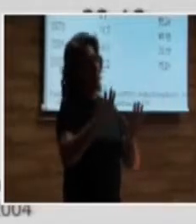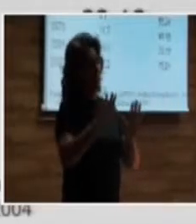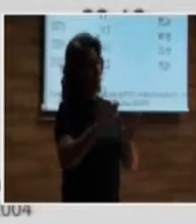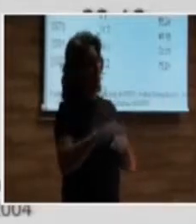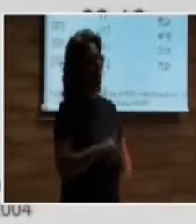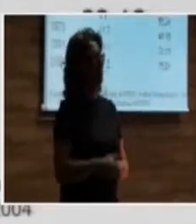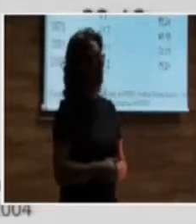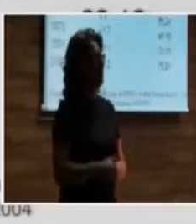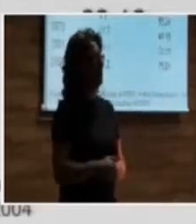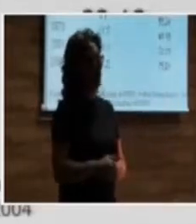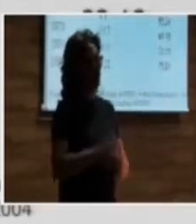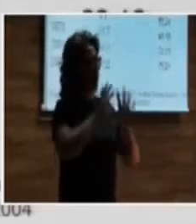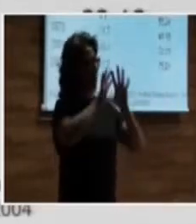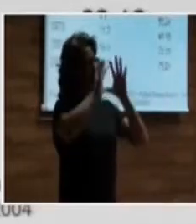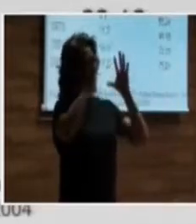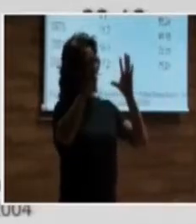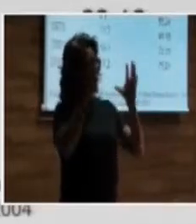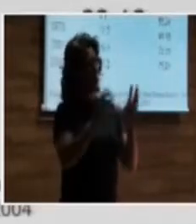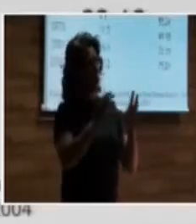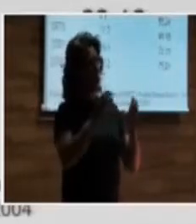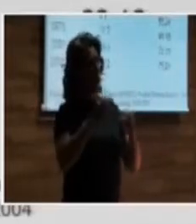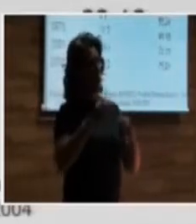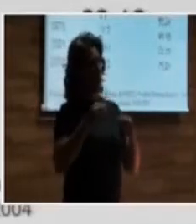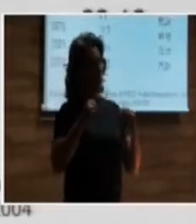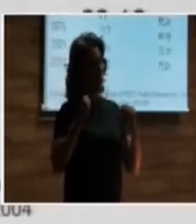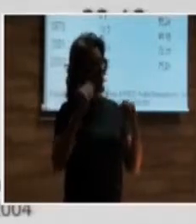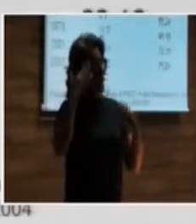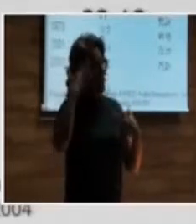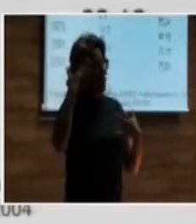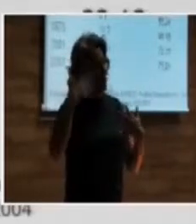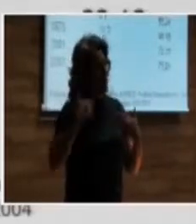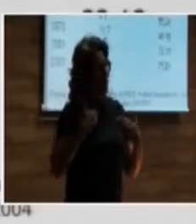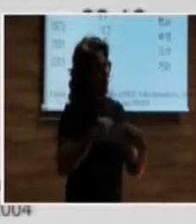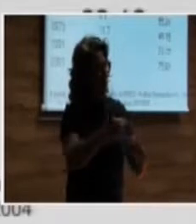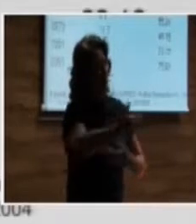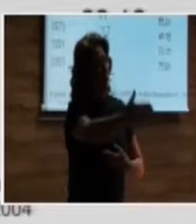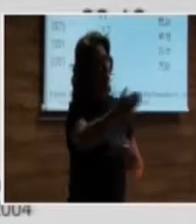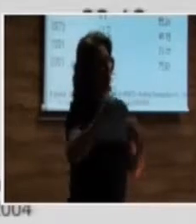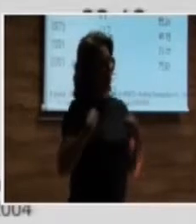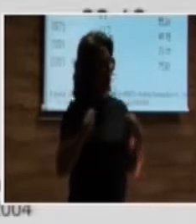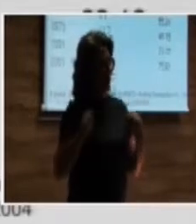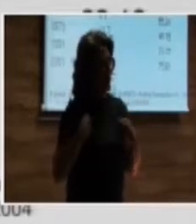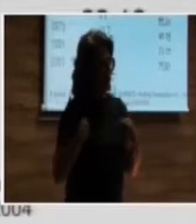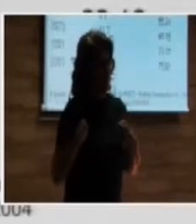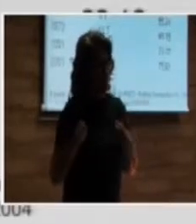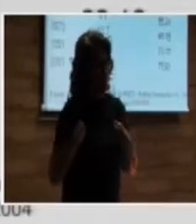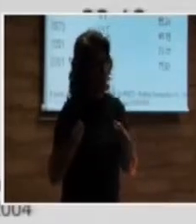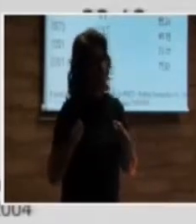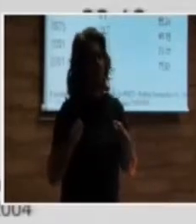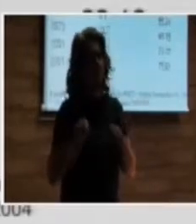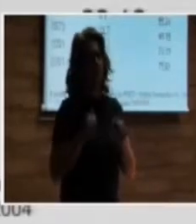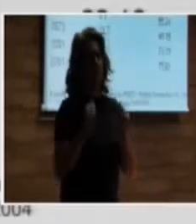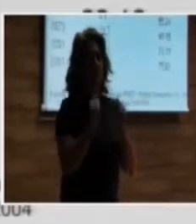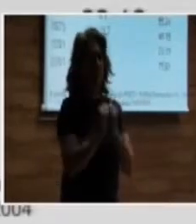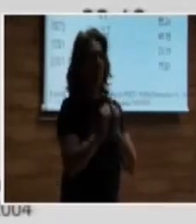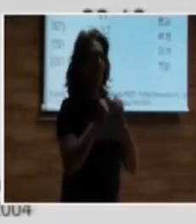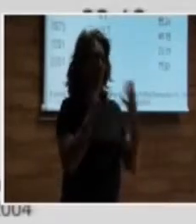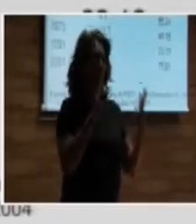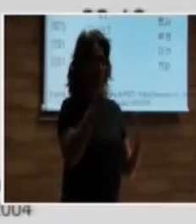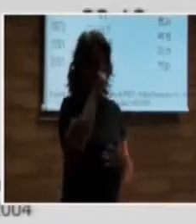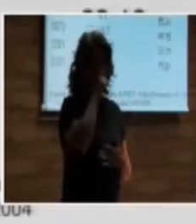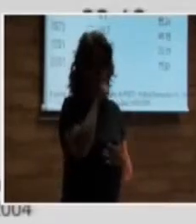resto del mundo. Si la esperanza de vida, nosotros a fines de 1800, la esperanza de vida era muy poco